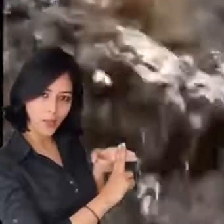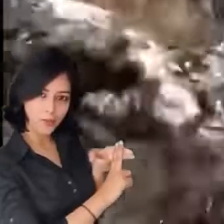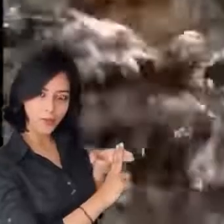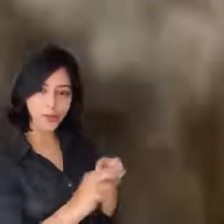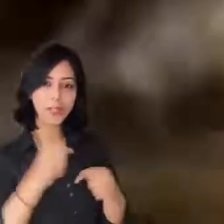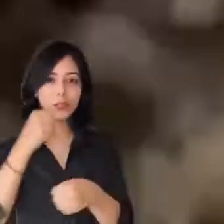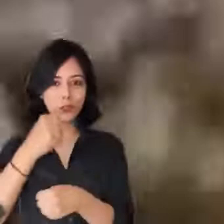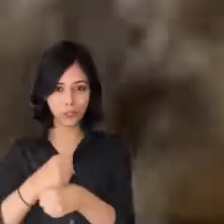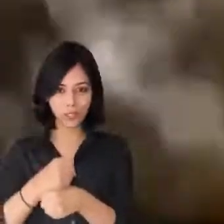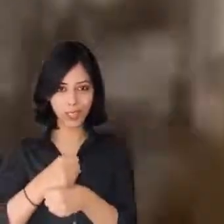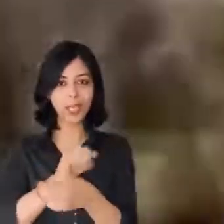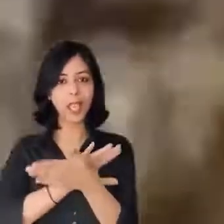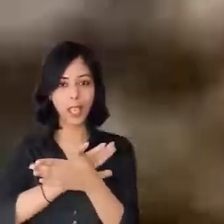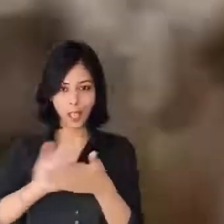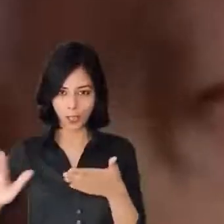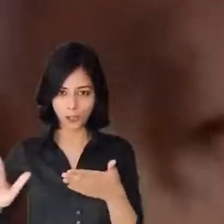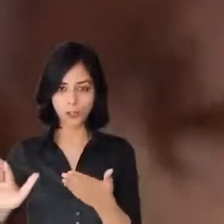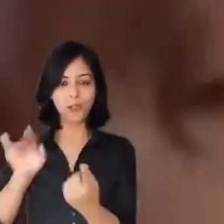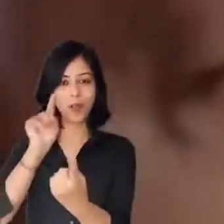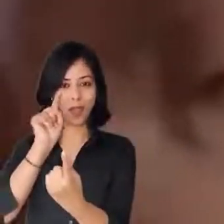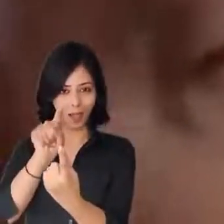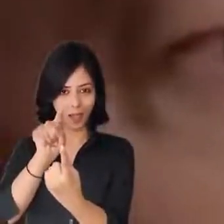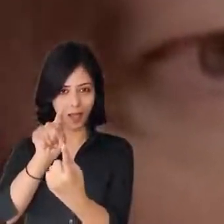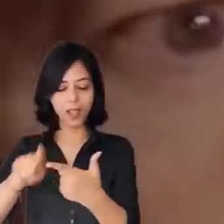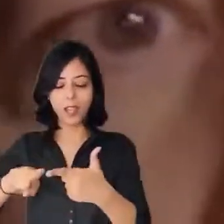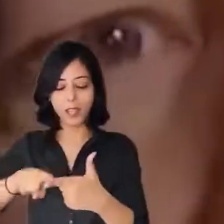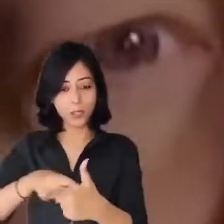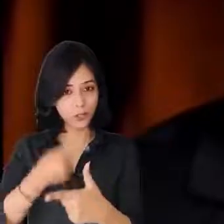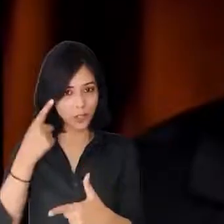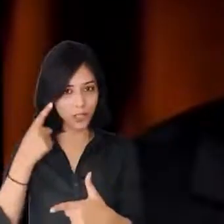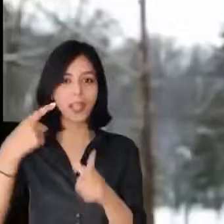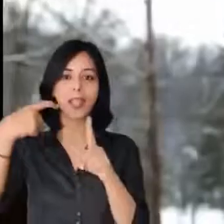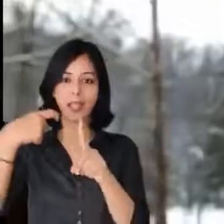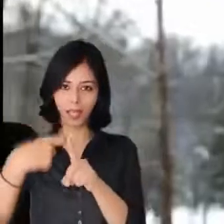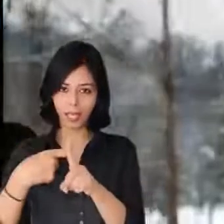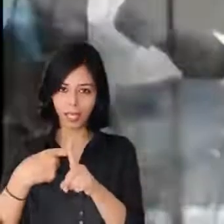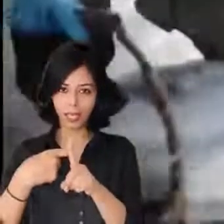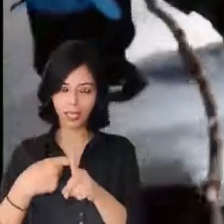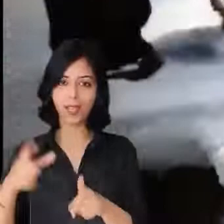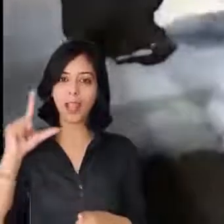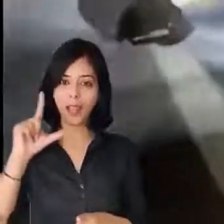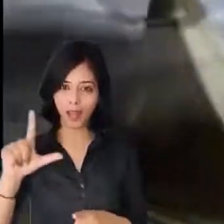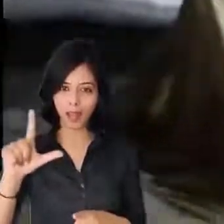encajaban. Para mí, la víctima del río era Robin, la joven que buscábamos.